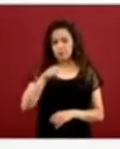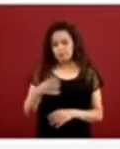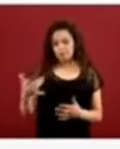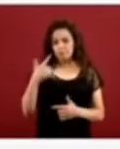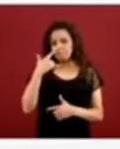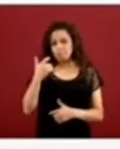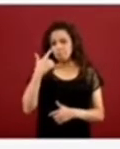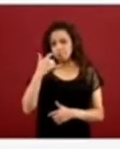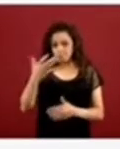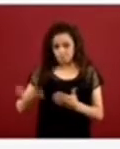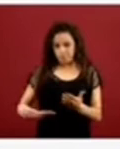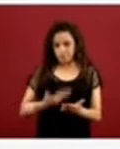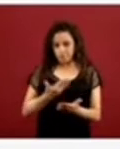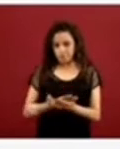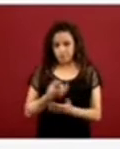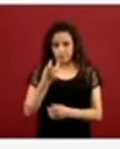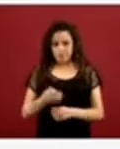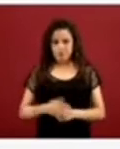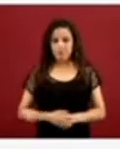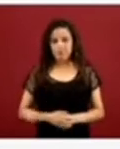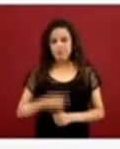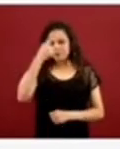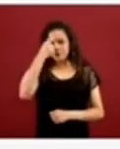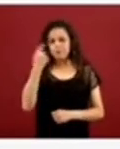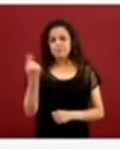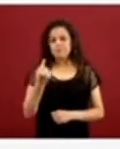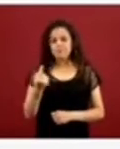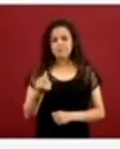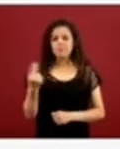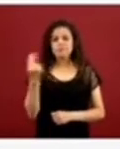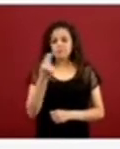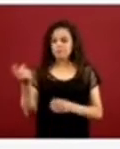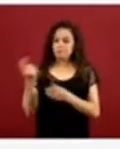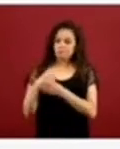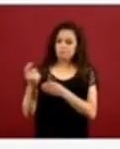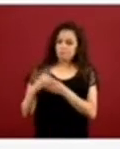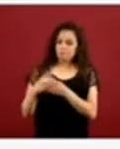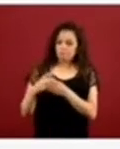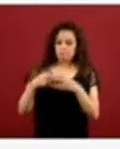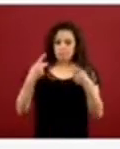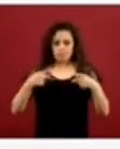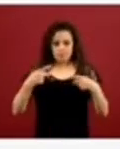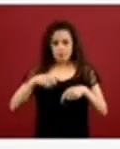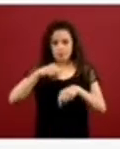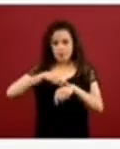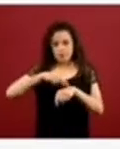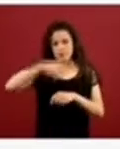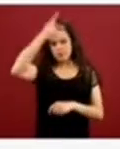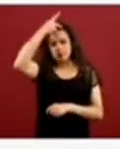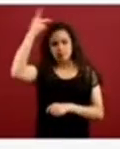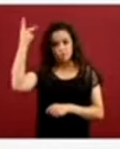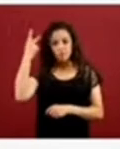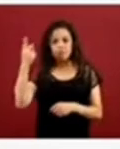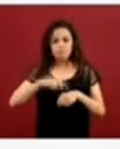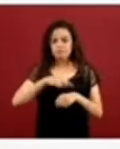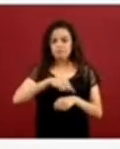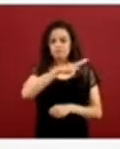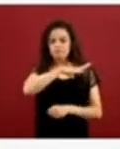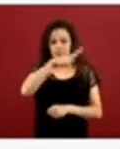continuación. El objetivo es reclutar a todos nuestros médicos, a todas nuestras enfermeras, médicos generales,